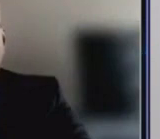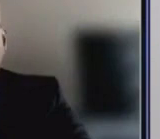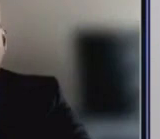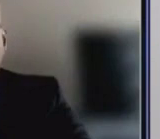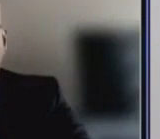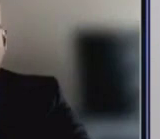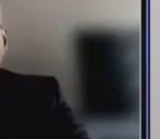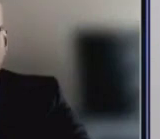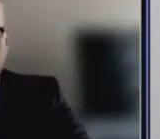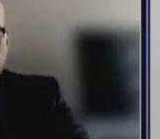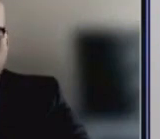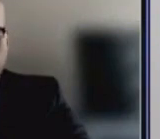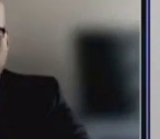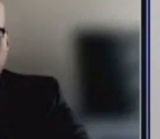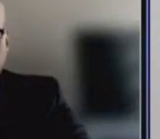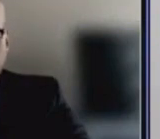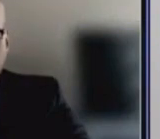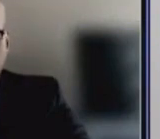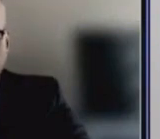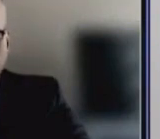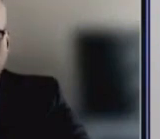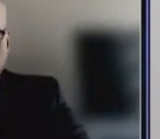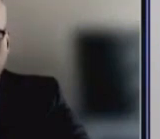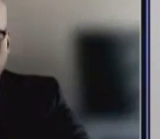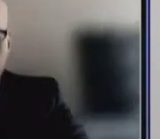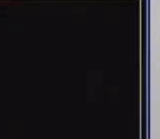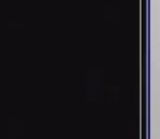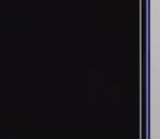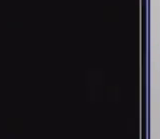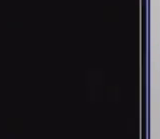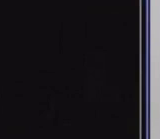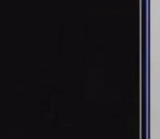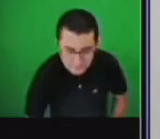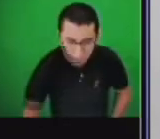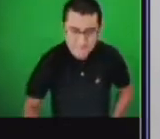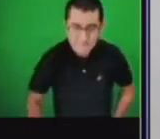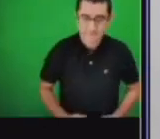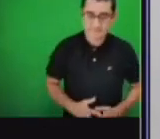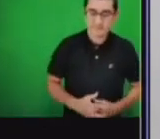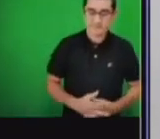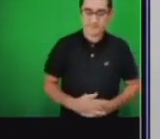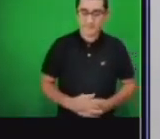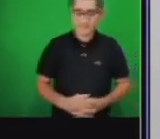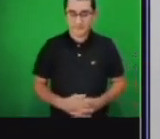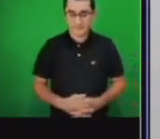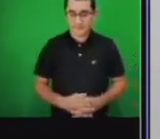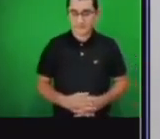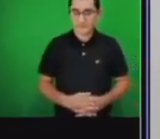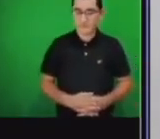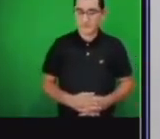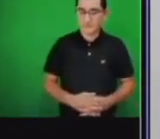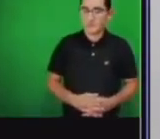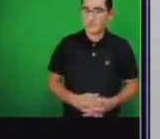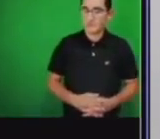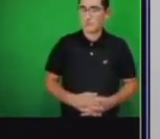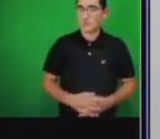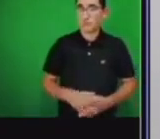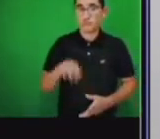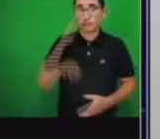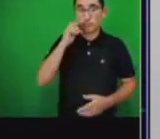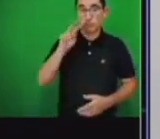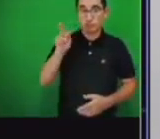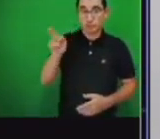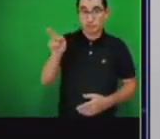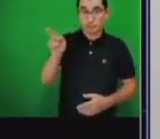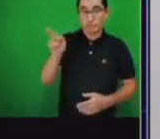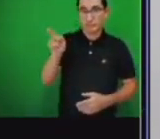la siguiente diapositiva, por favor. Como ustedes pueden ver ahora en la pantalla, este grupo de trabajo